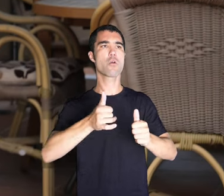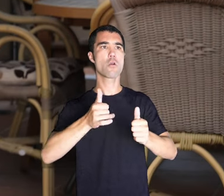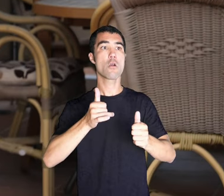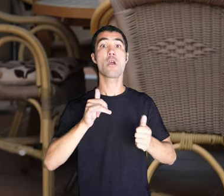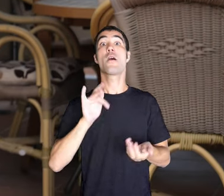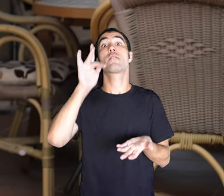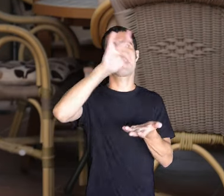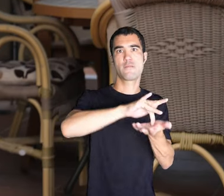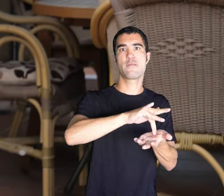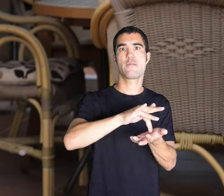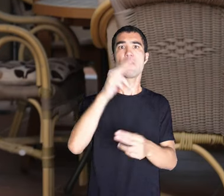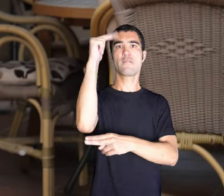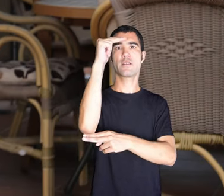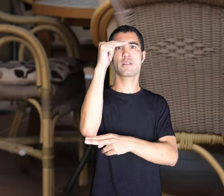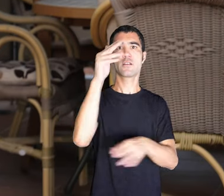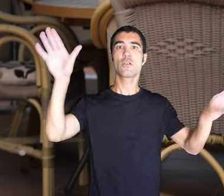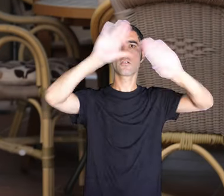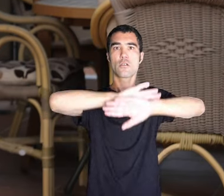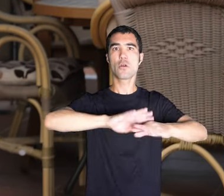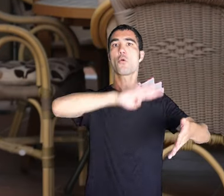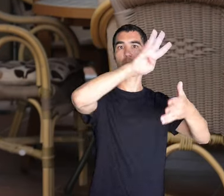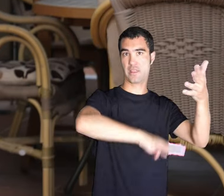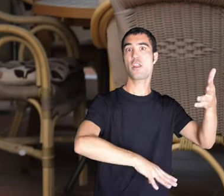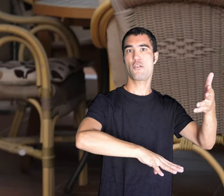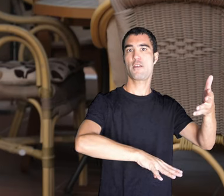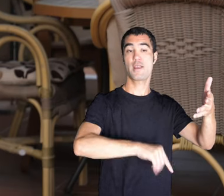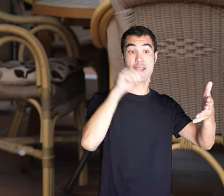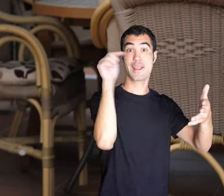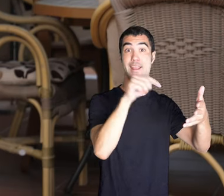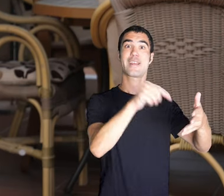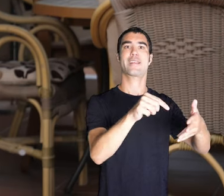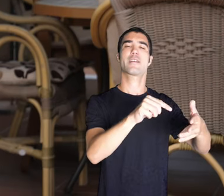el viernes por la noche a Barcelona.